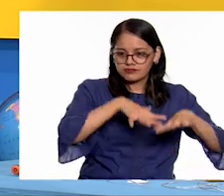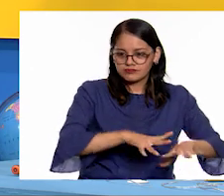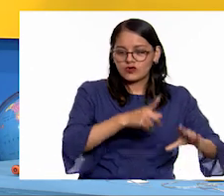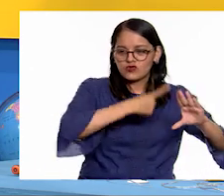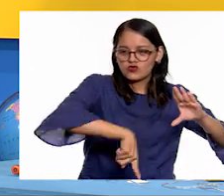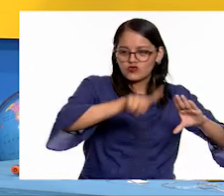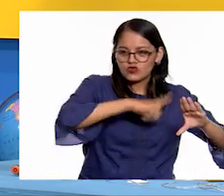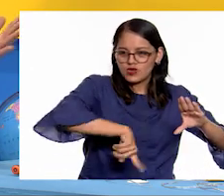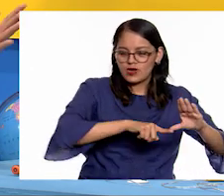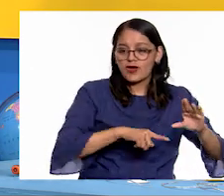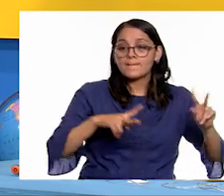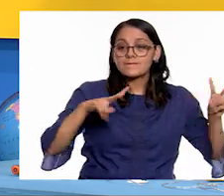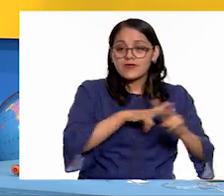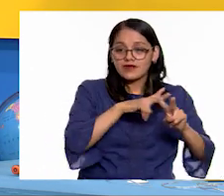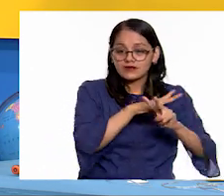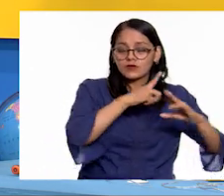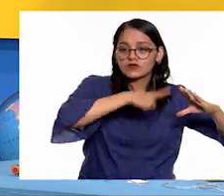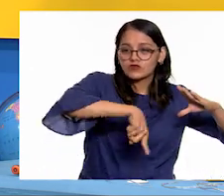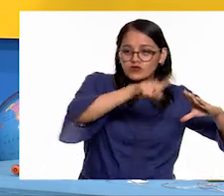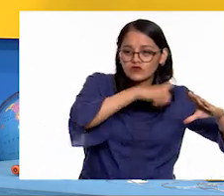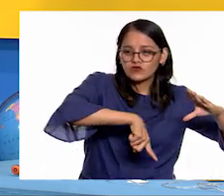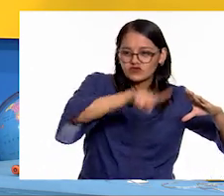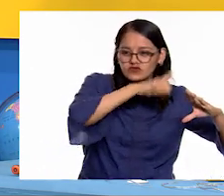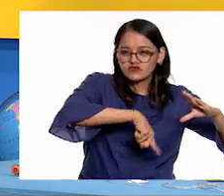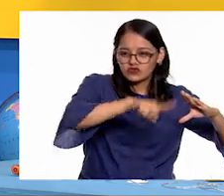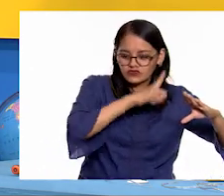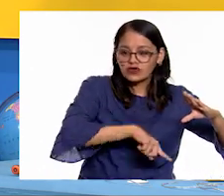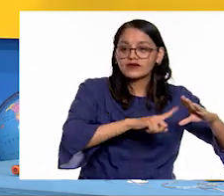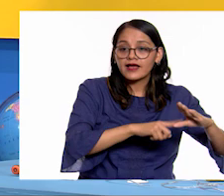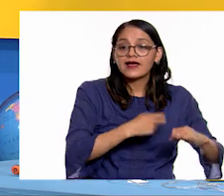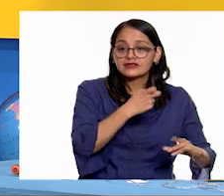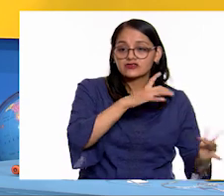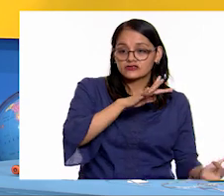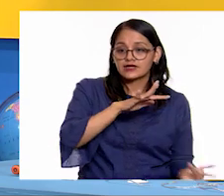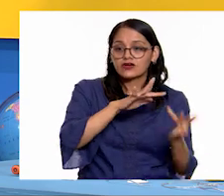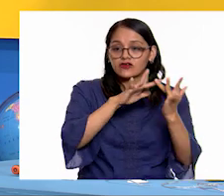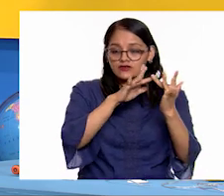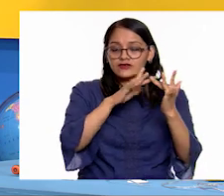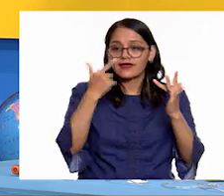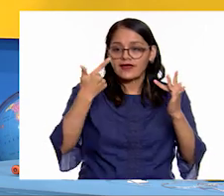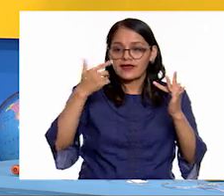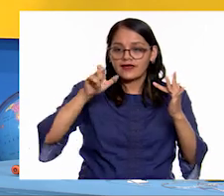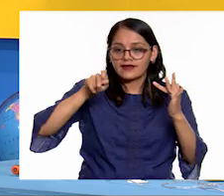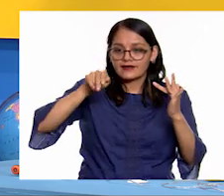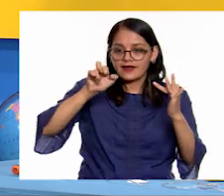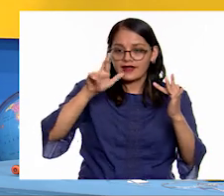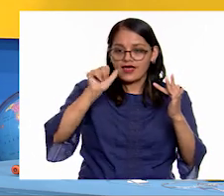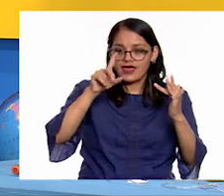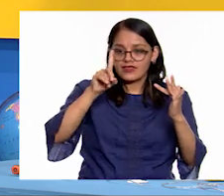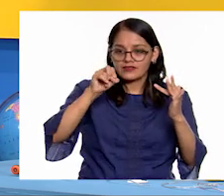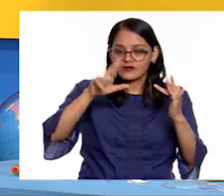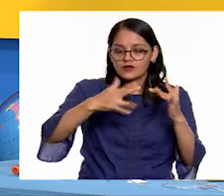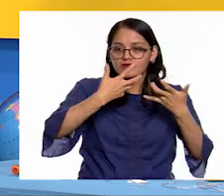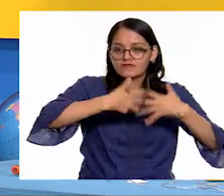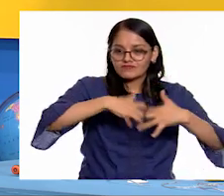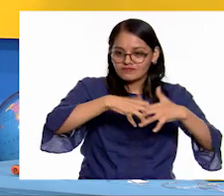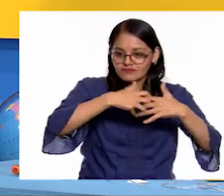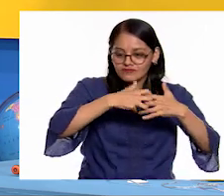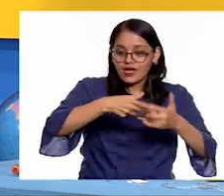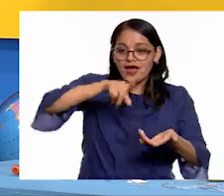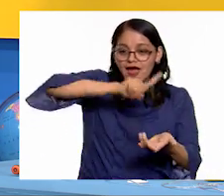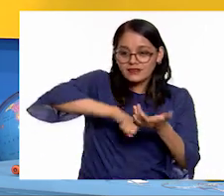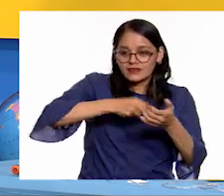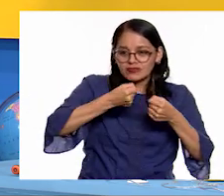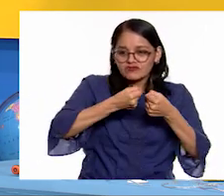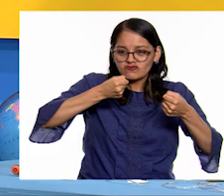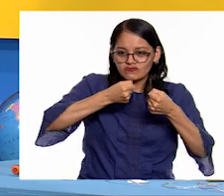altas temperaturas, entre otras. Esta turbina está conectada a un generador que, utilizando imanes o circuitos, convierte la